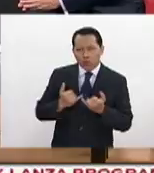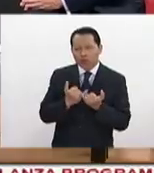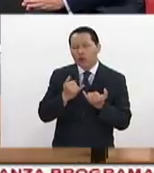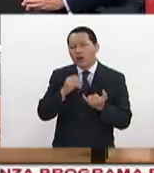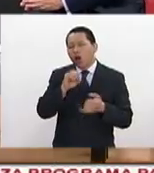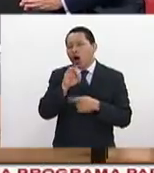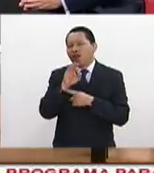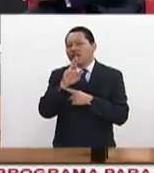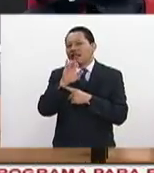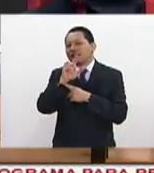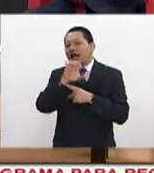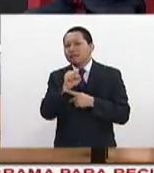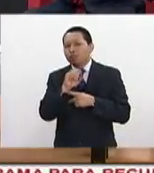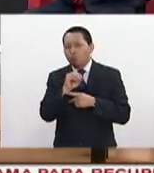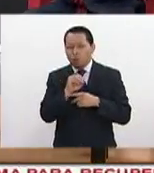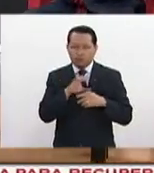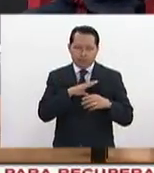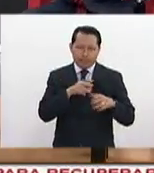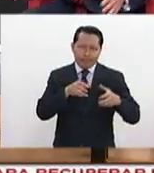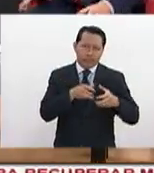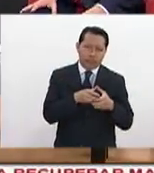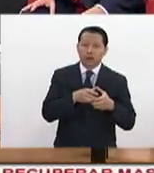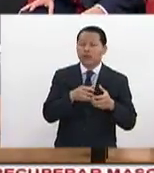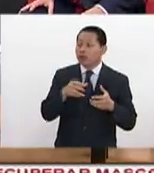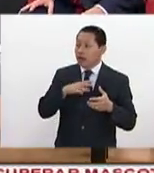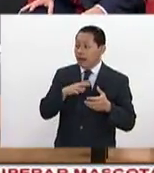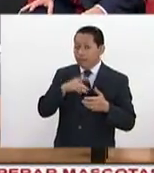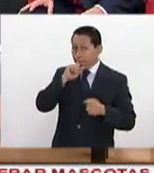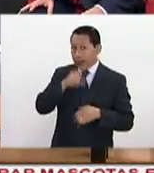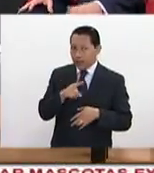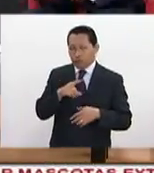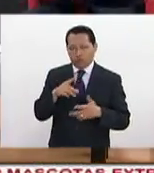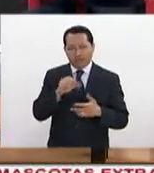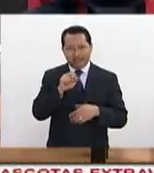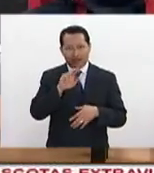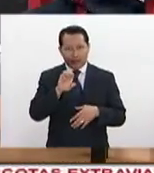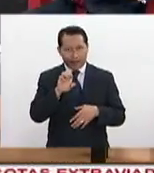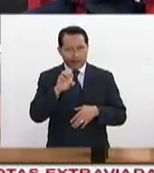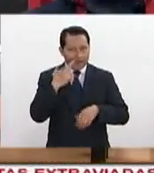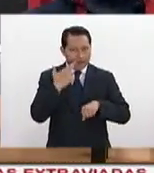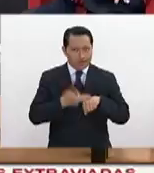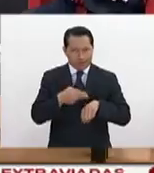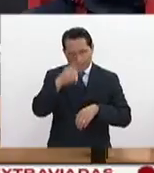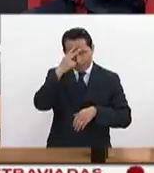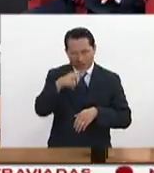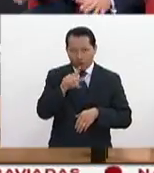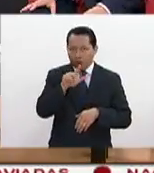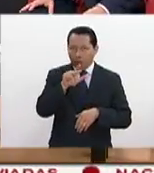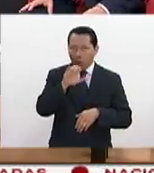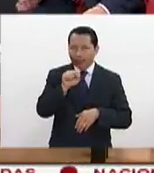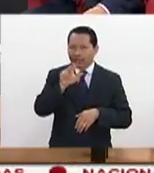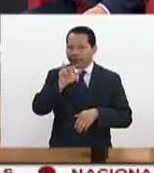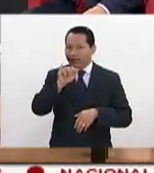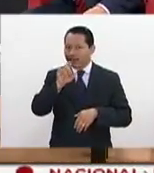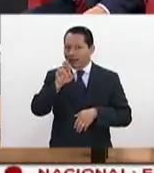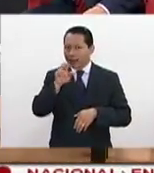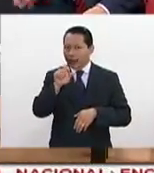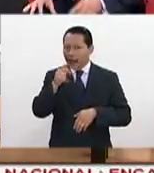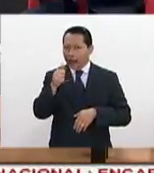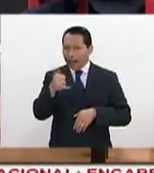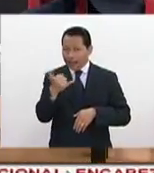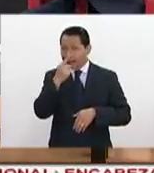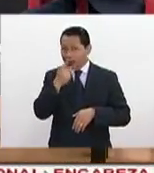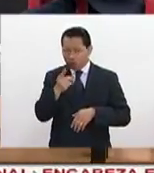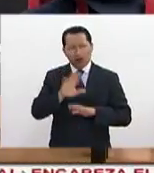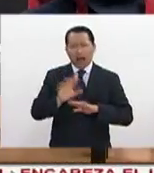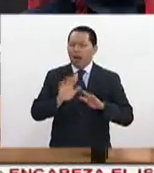oficialismo. Y uno de ellos, el canciller mexicano Luis Videgaray, dijo, ya no nos salimos, rompemos con estas negociaciones precisamente por